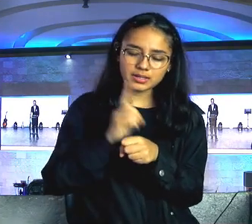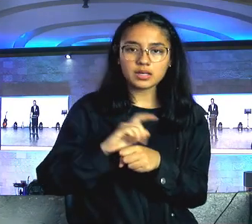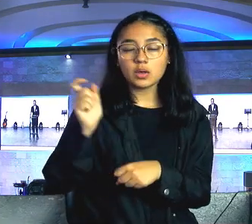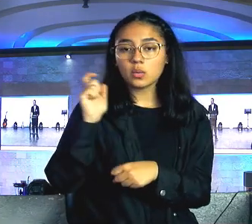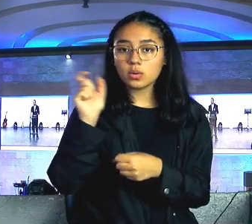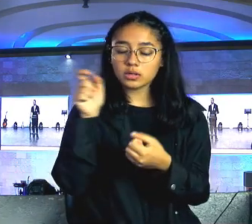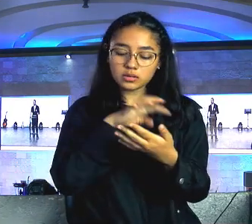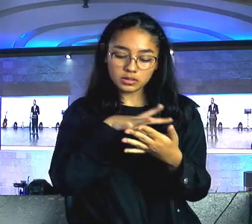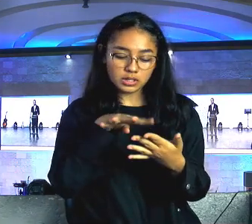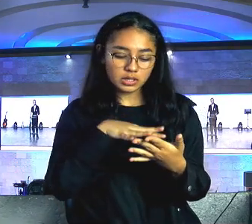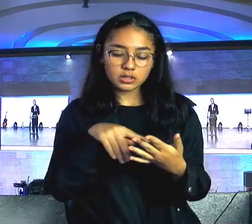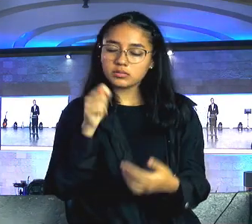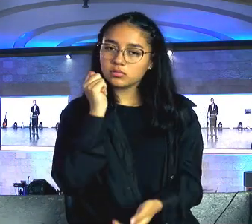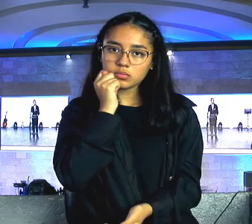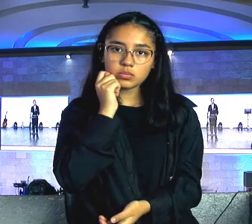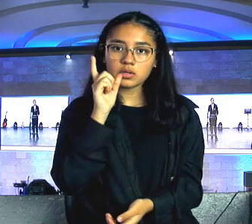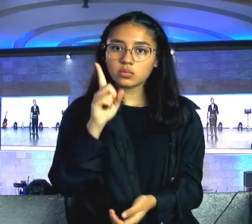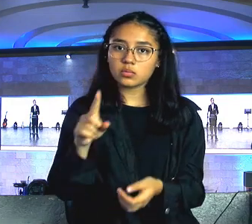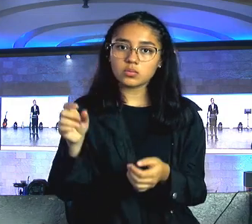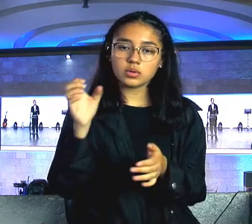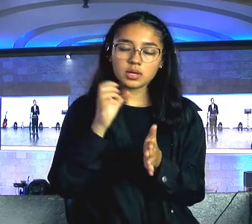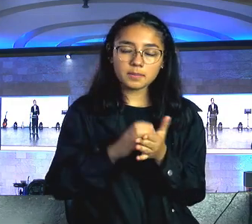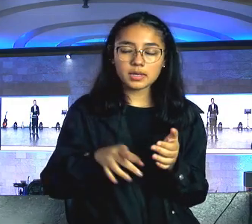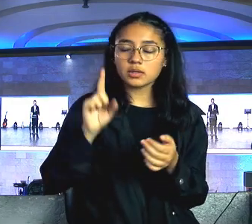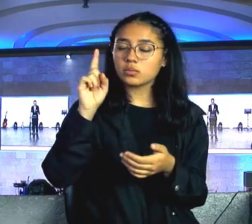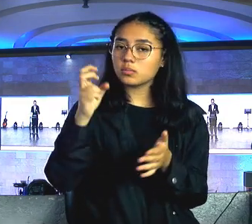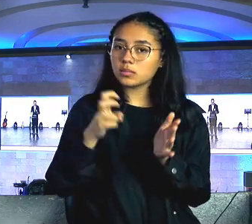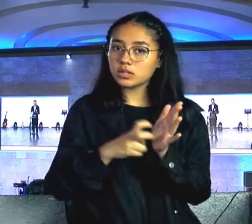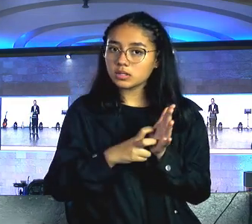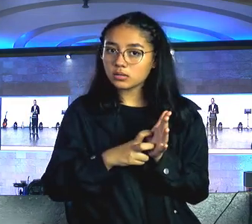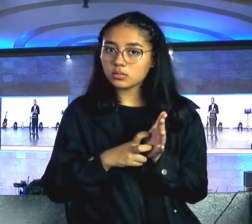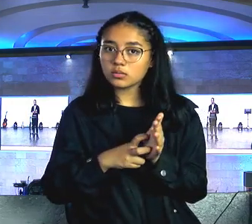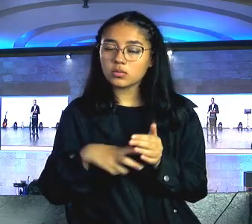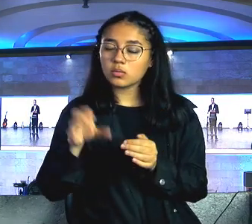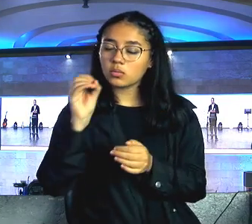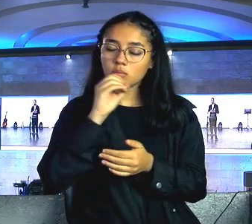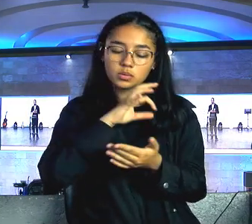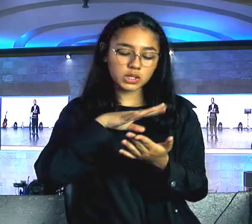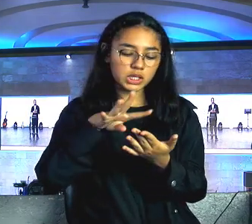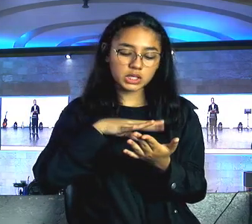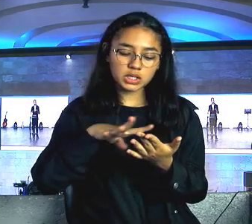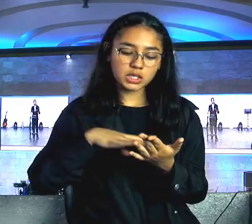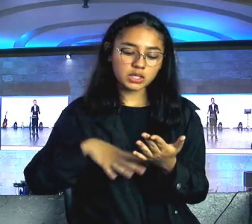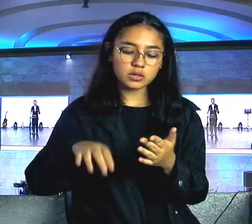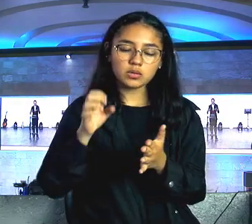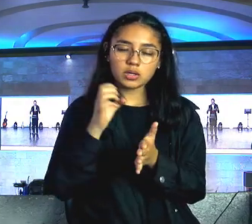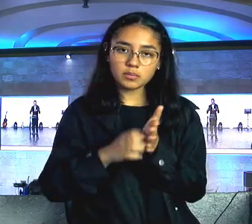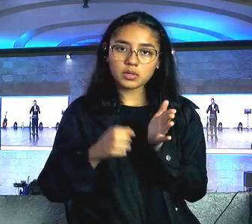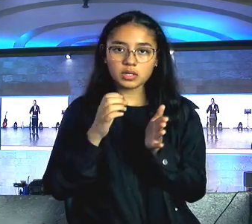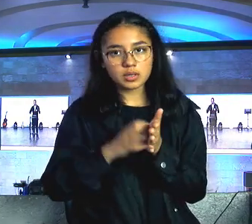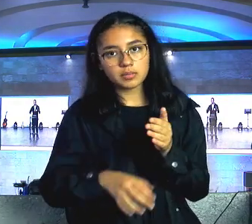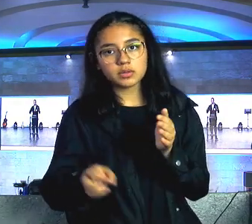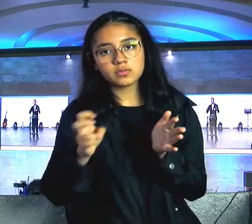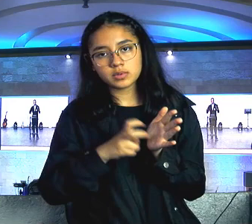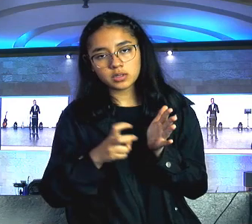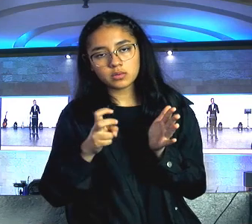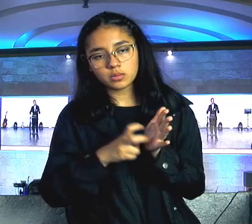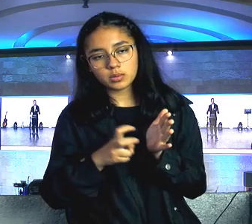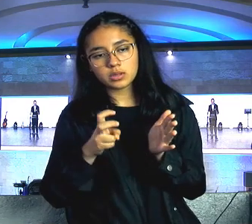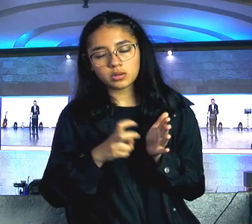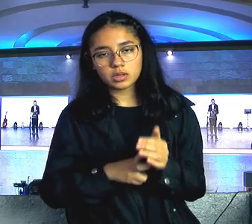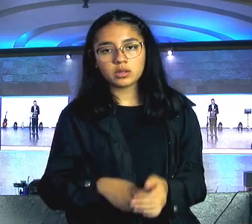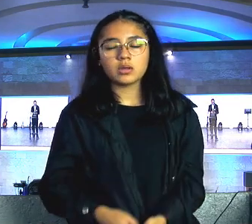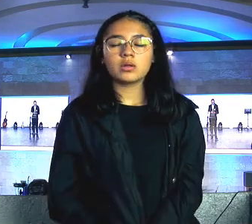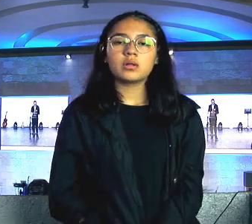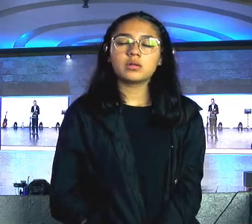no importa si lees un capítulo, un versículo, o estás leyendo una serie de capítulos, o la vas a leer dos o tres